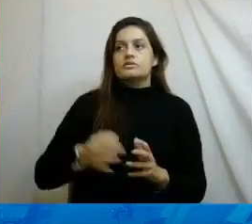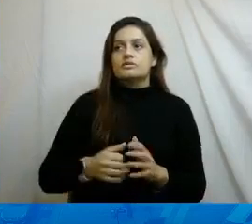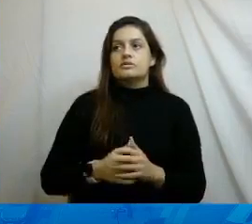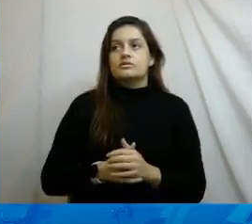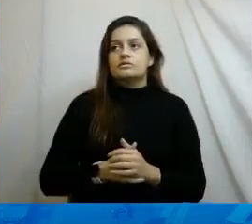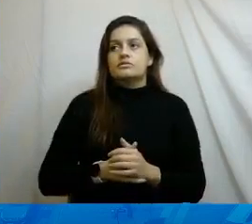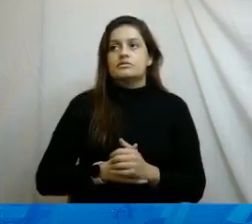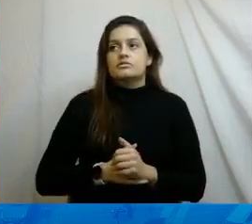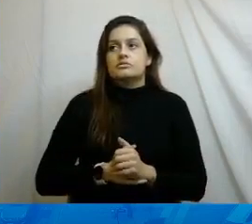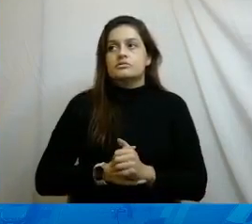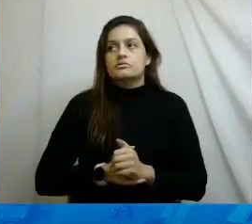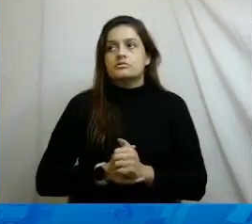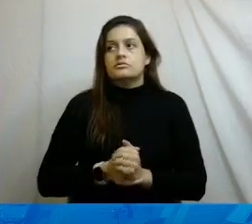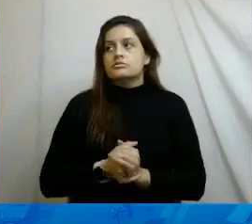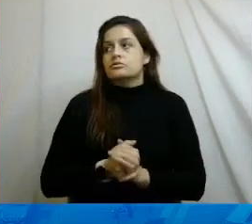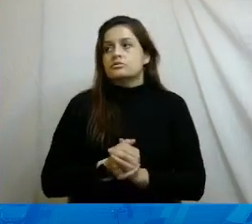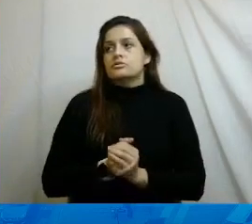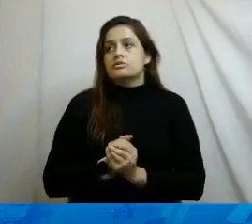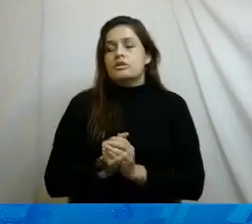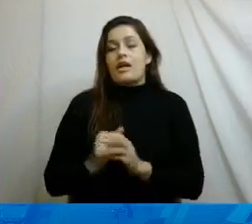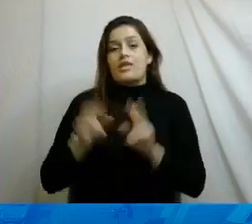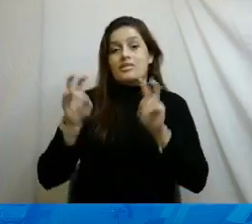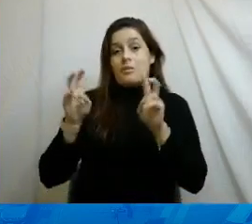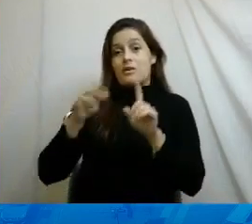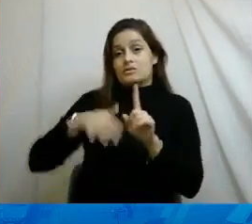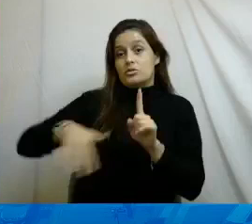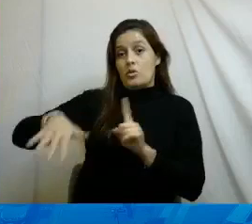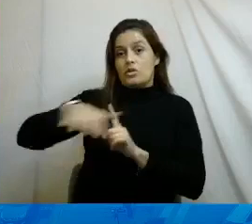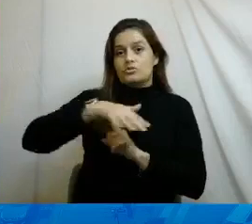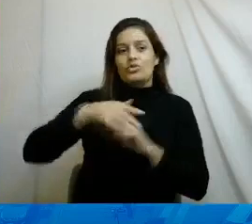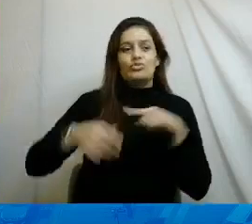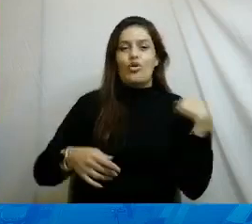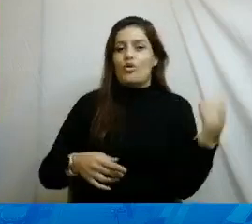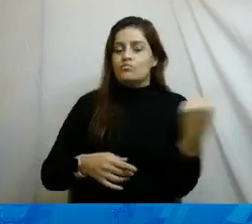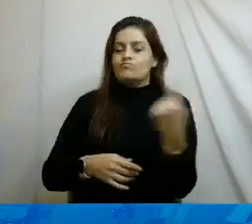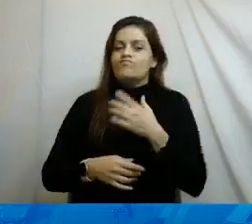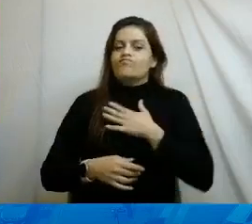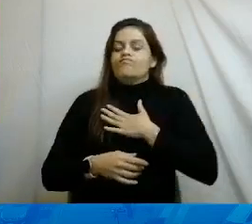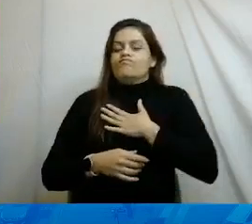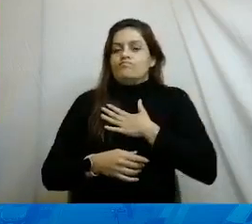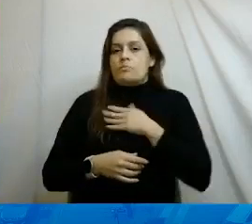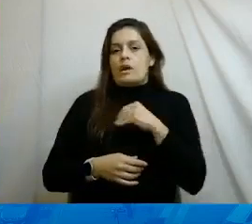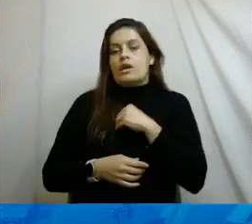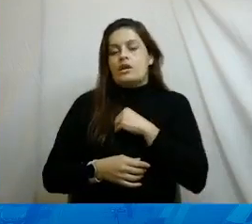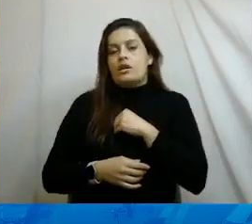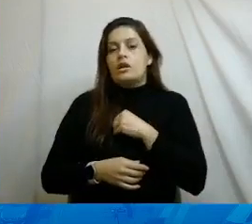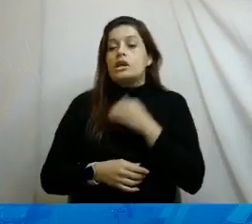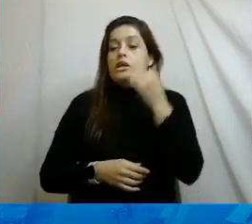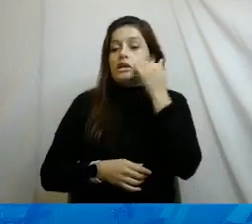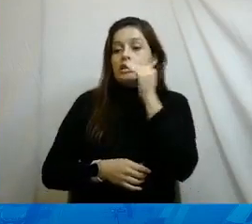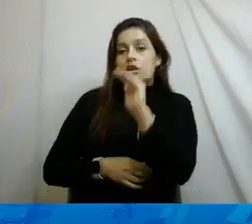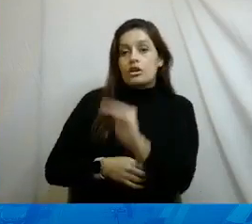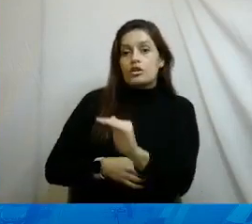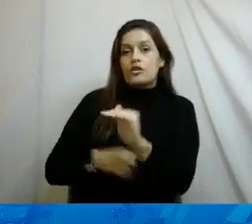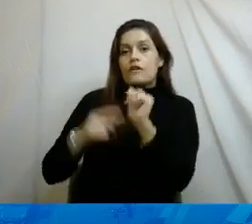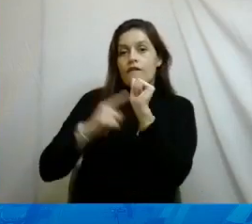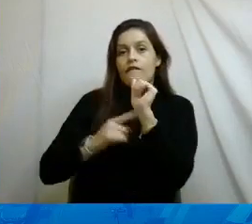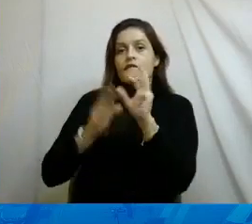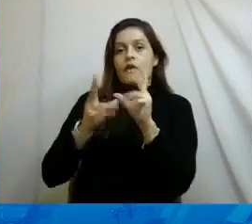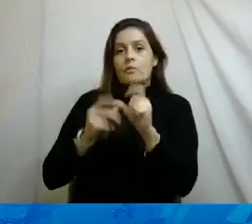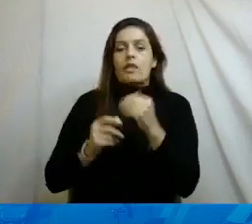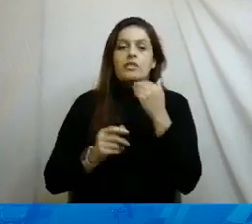que en una situación así que nos afecta a todos, ¿cierto? Porque acá no es un tema que el niño ni su familia, los